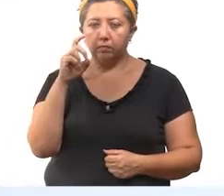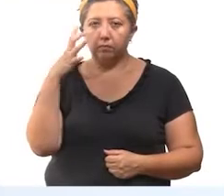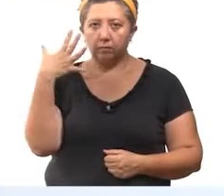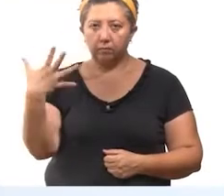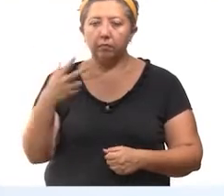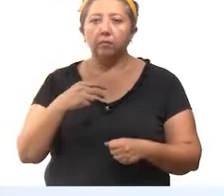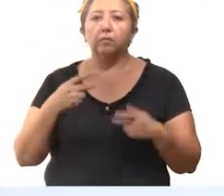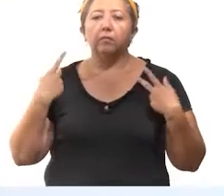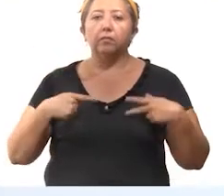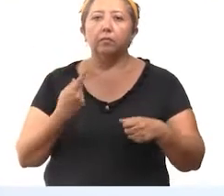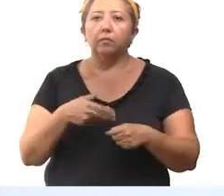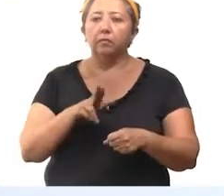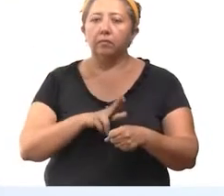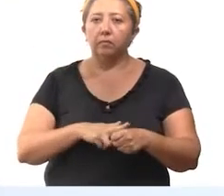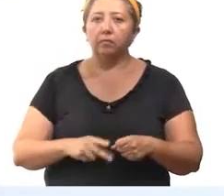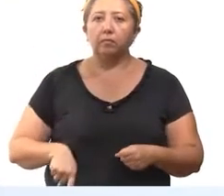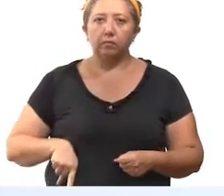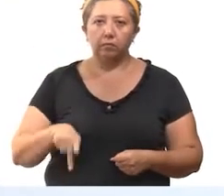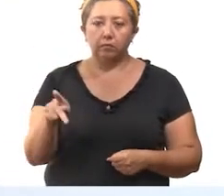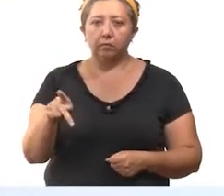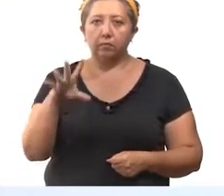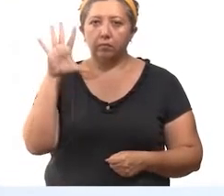335 pacientes en hospitales públicos.